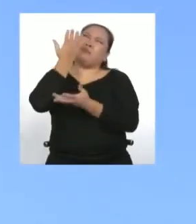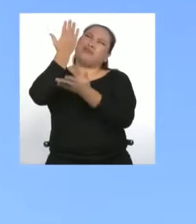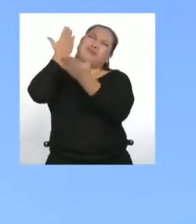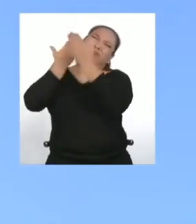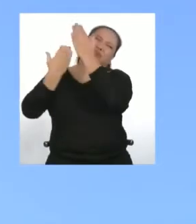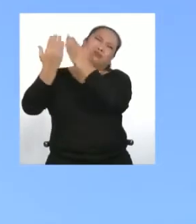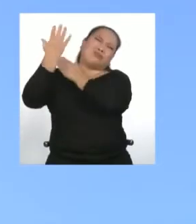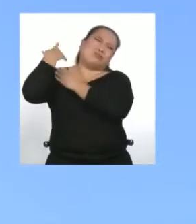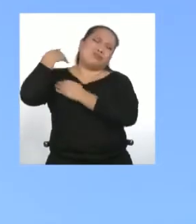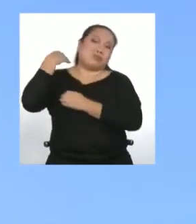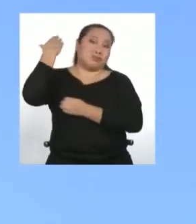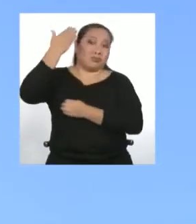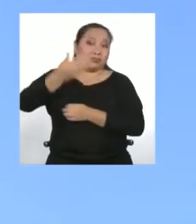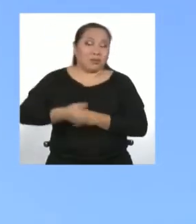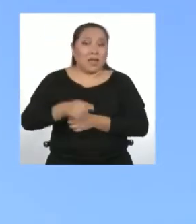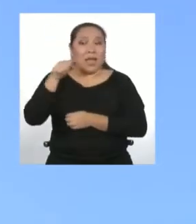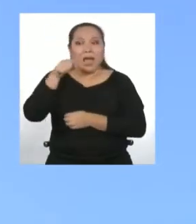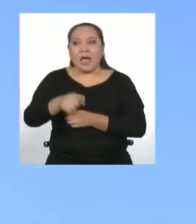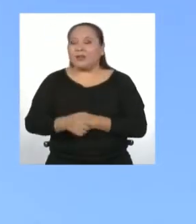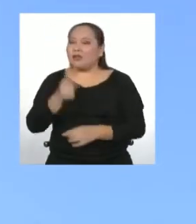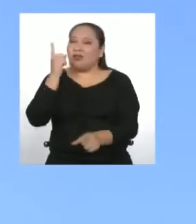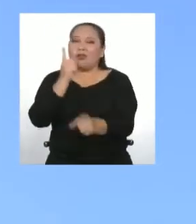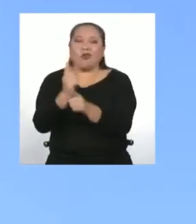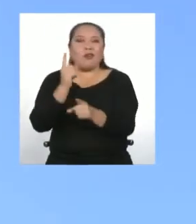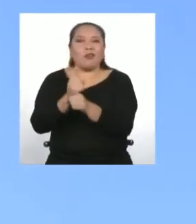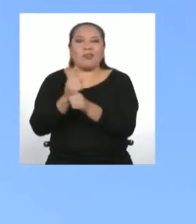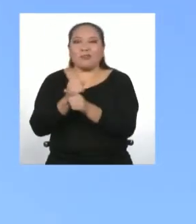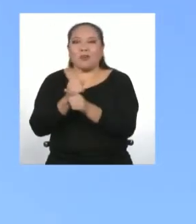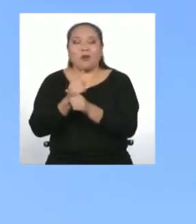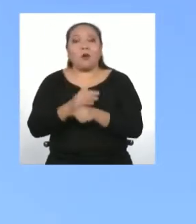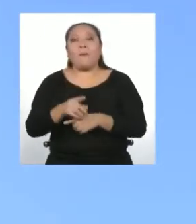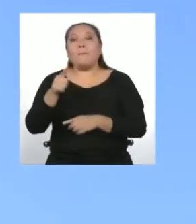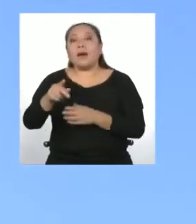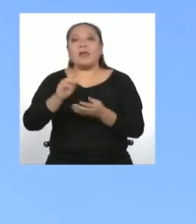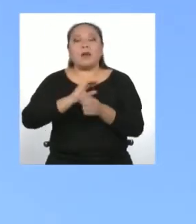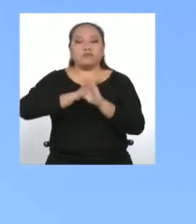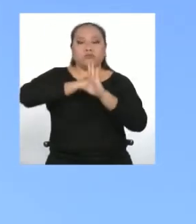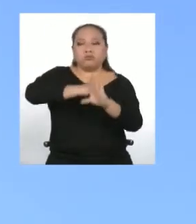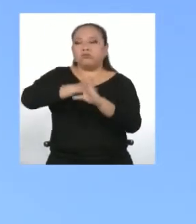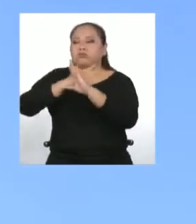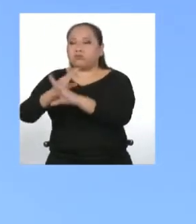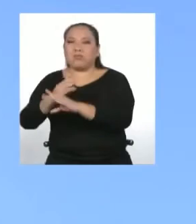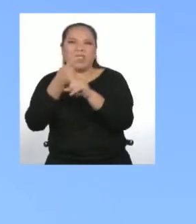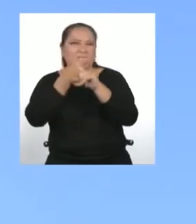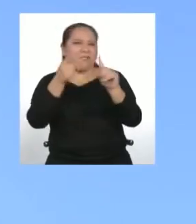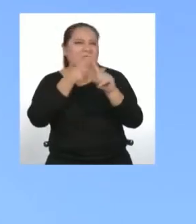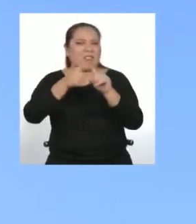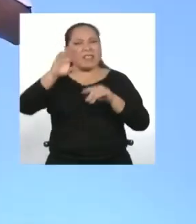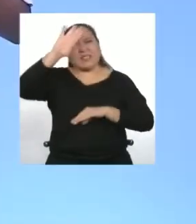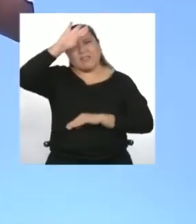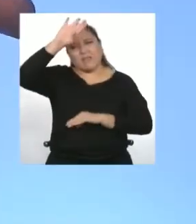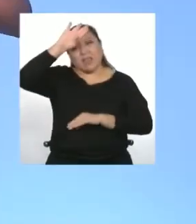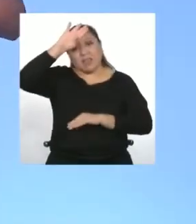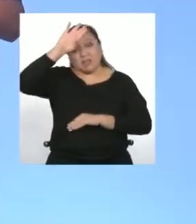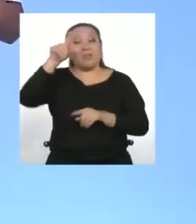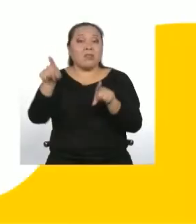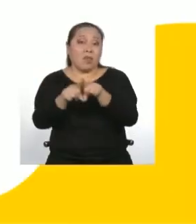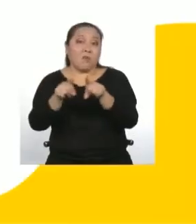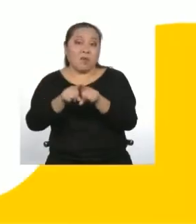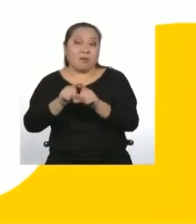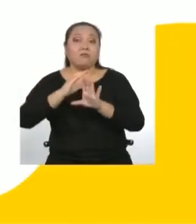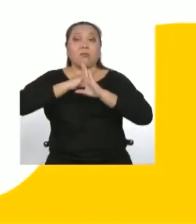momento sigue siendo la manera más eficaz para prevenir muchas enfermedades virales, incluyendo el coronavirus. ¿Cómo lo